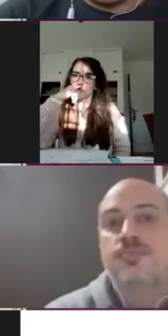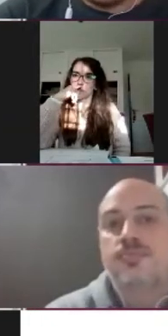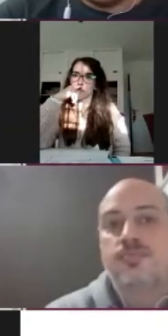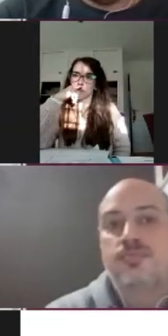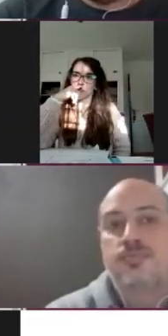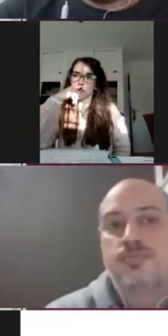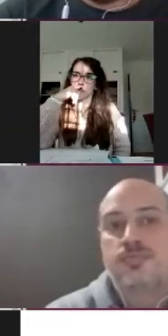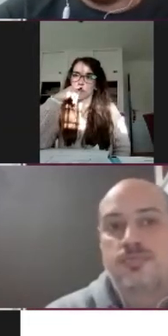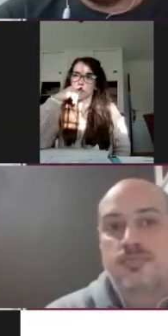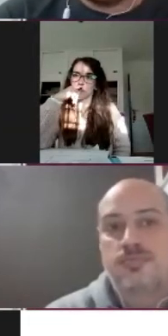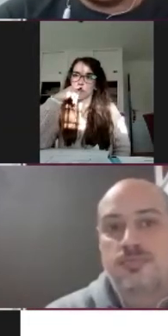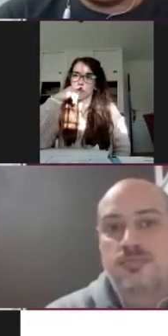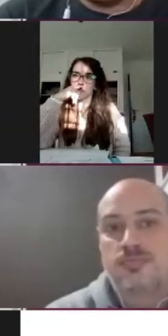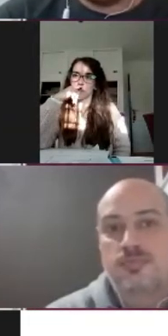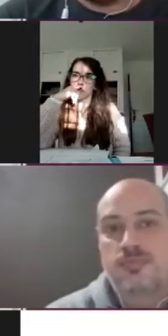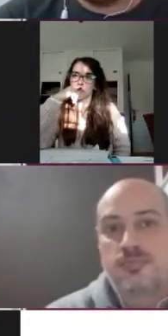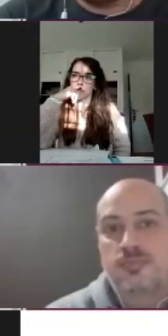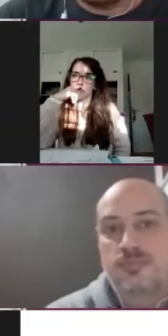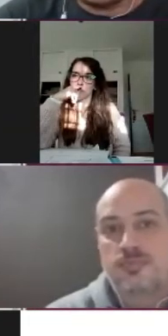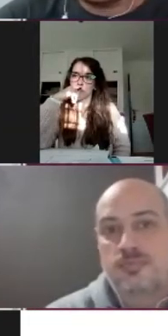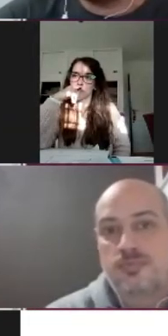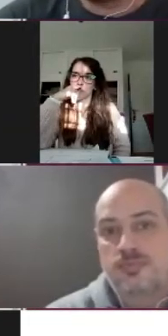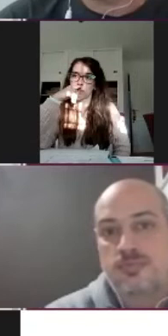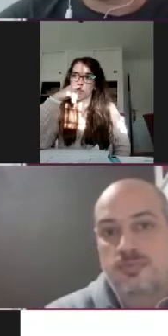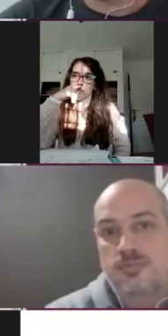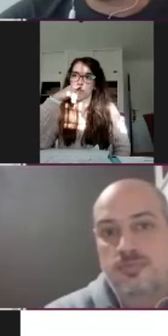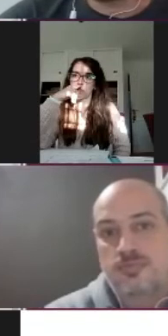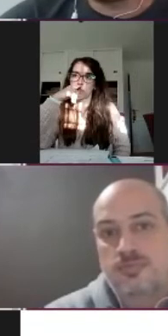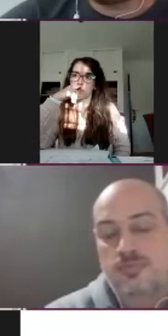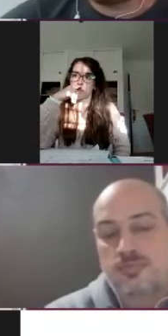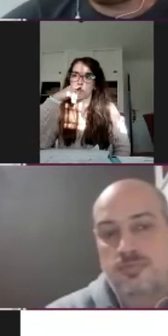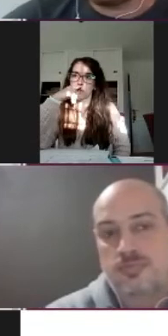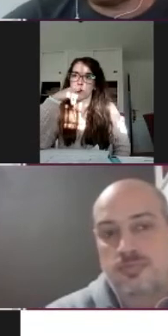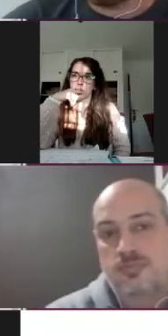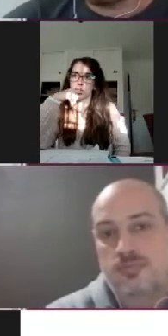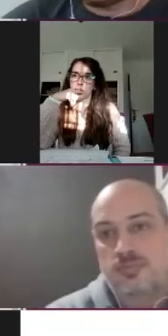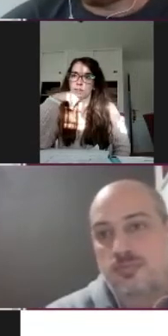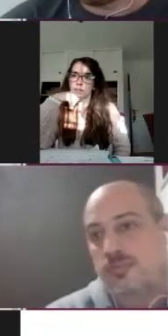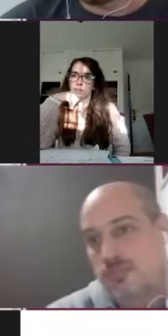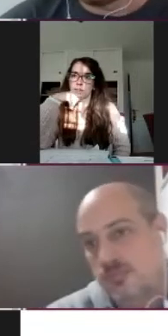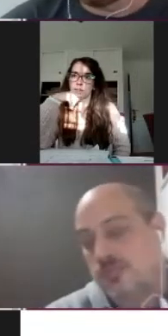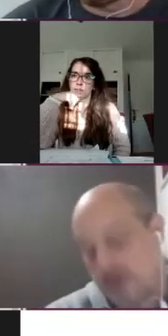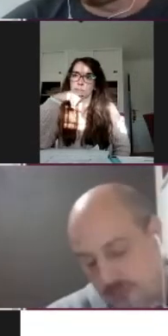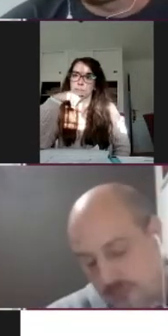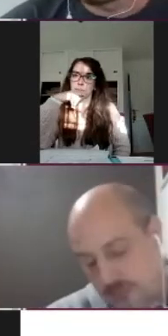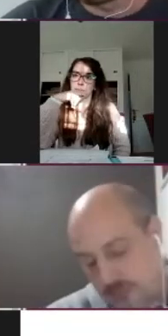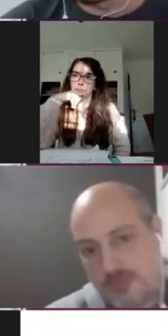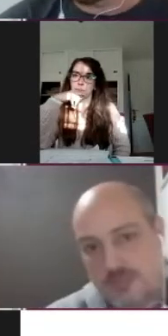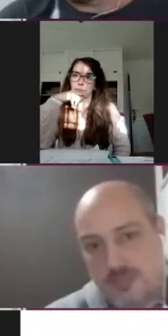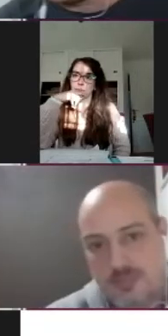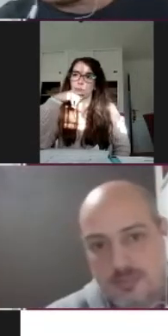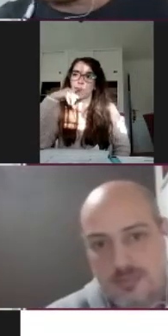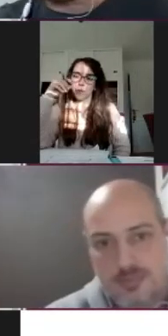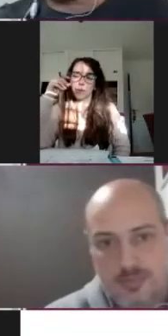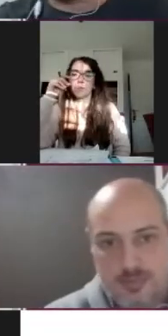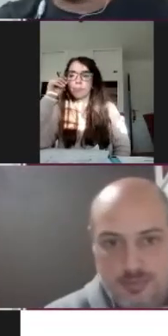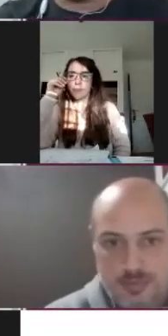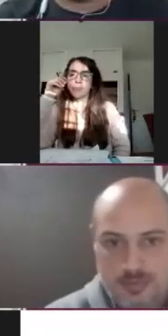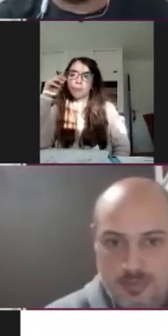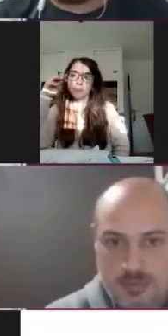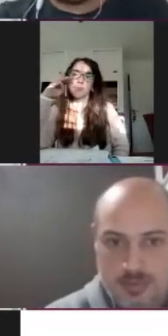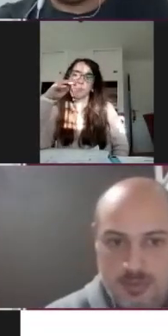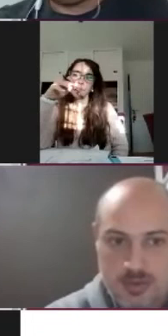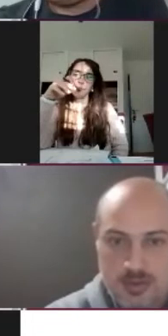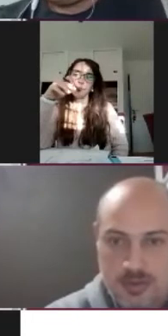906 cuando el mínimo era 596. Pero después, como fallece, ya le agarra el mínimo a la persona. Por eso es que cobra el mínimo